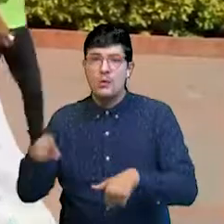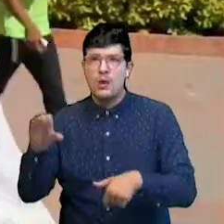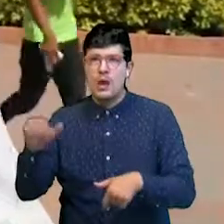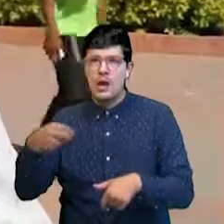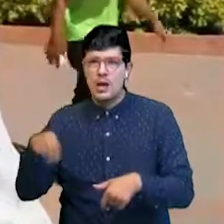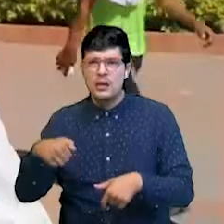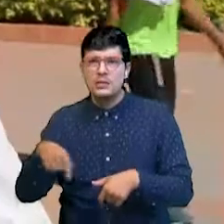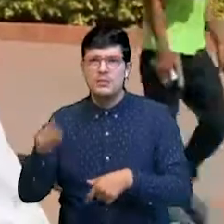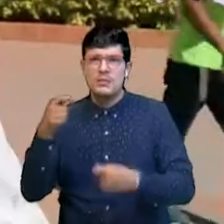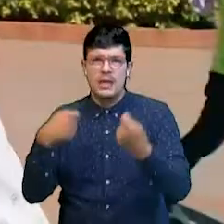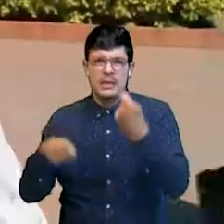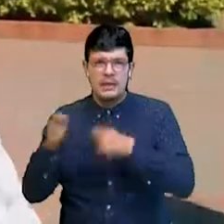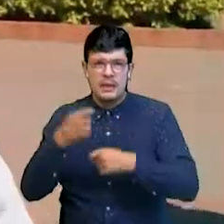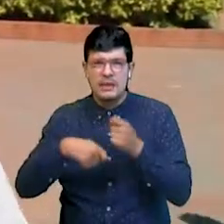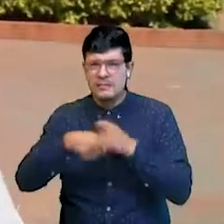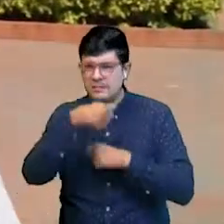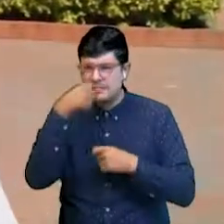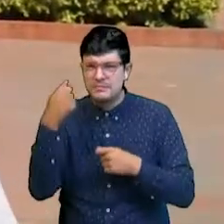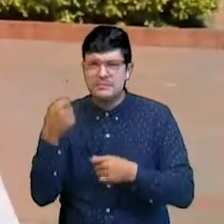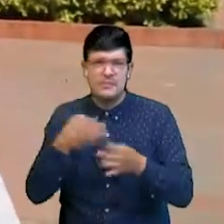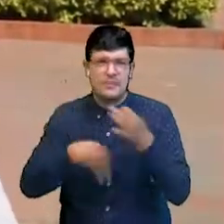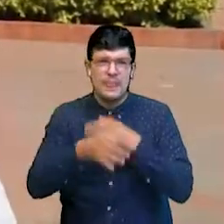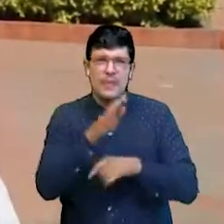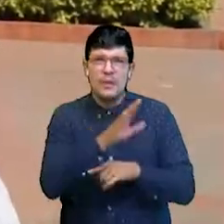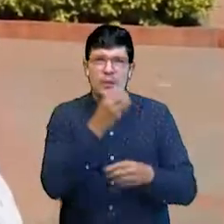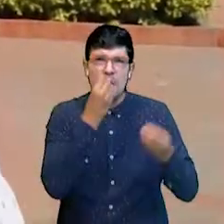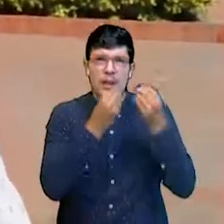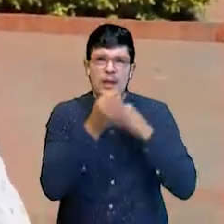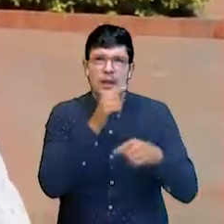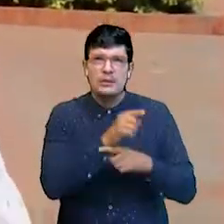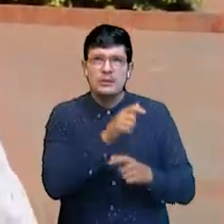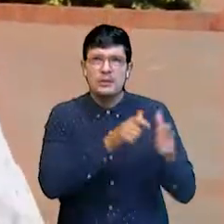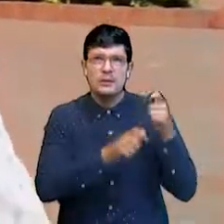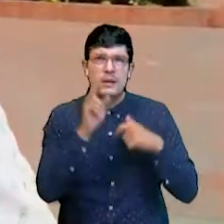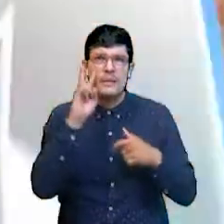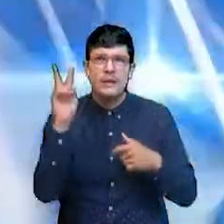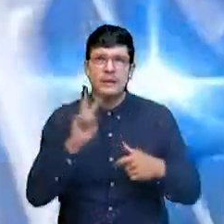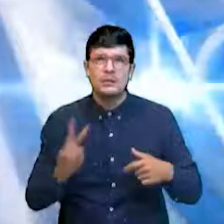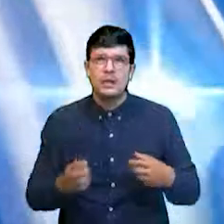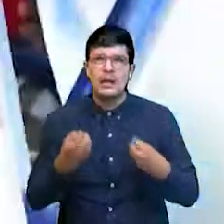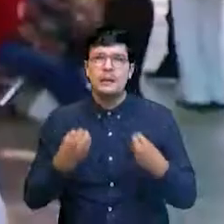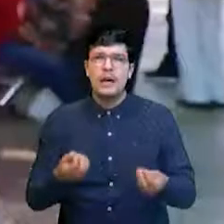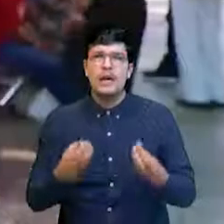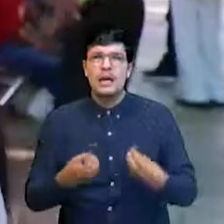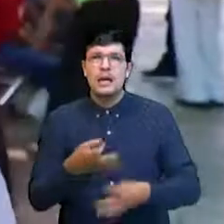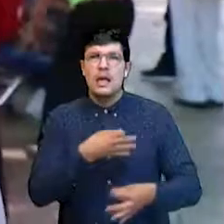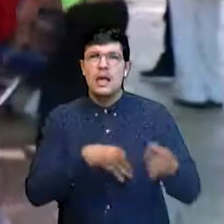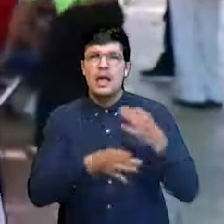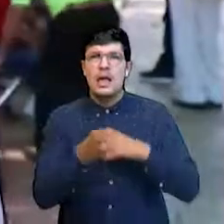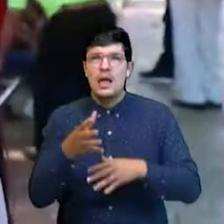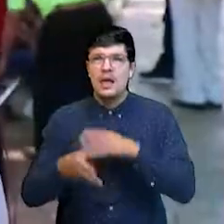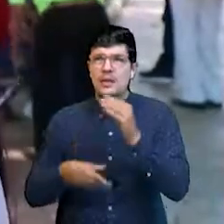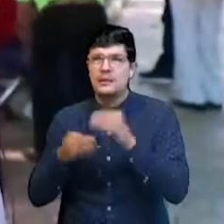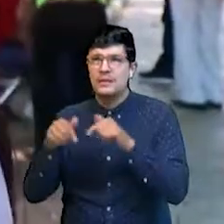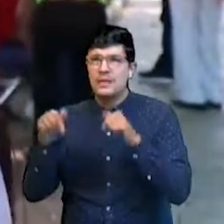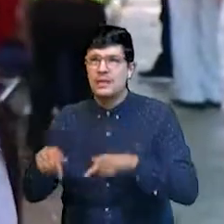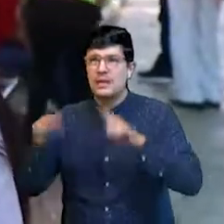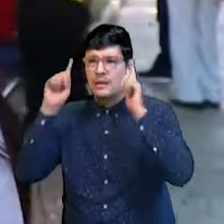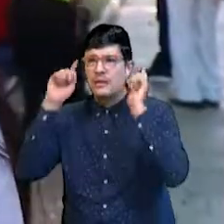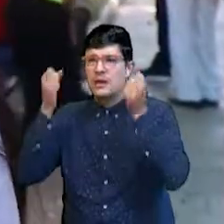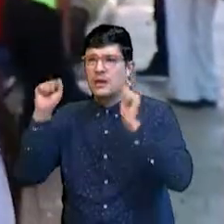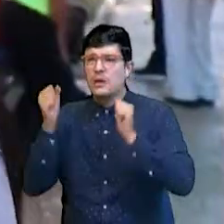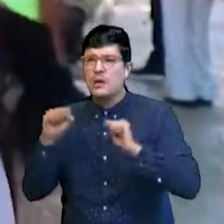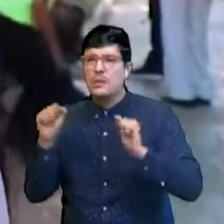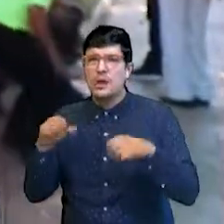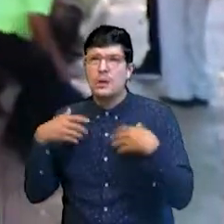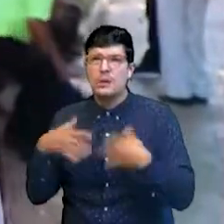bazuco, envuelta en las ventas de comida esas rápidas que ponen los venezolanos, ¿para qué más? Que hay mucha zozobra de